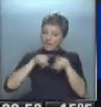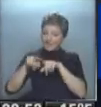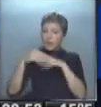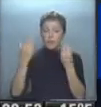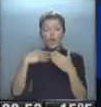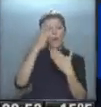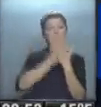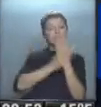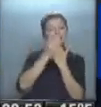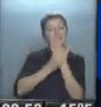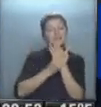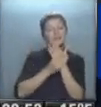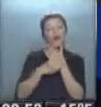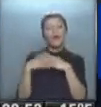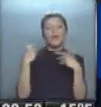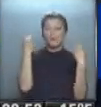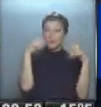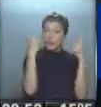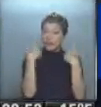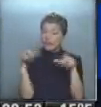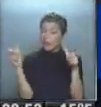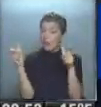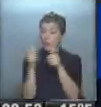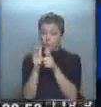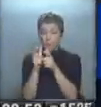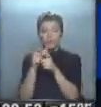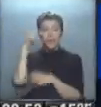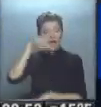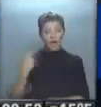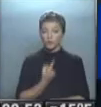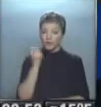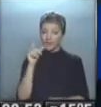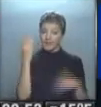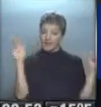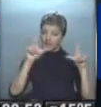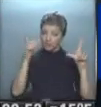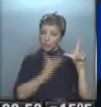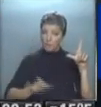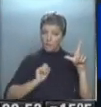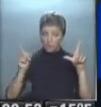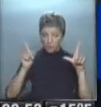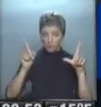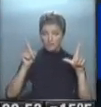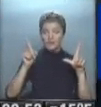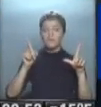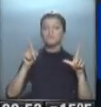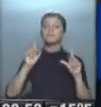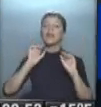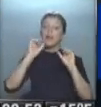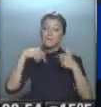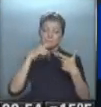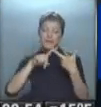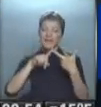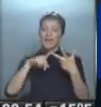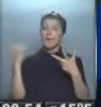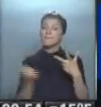Turismo, Enrique Meyer, también las autoridades de la televisión pública, su director ejecutivo, Martín Bonavetti, y el presidente